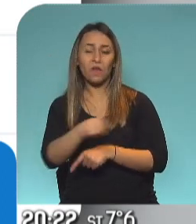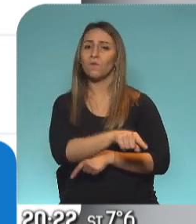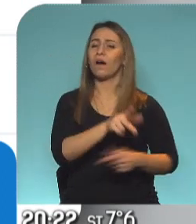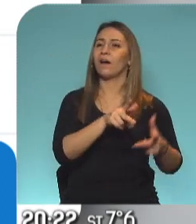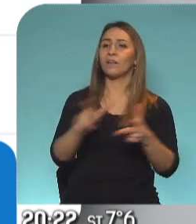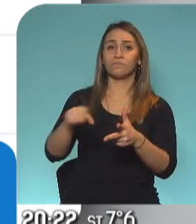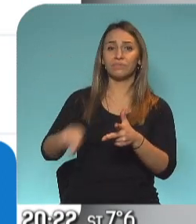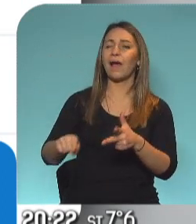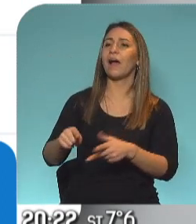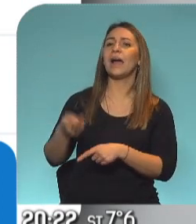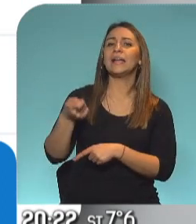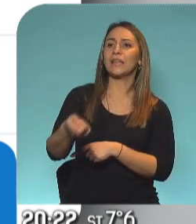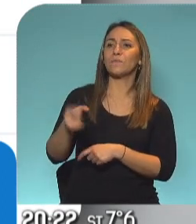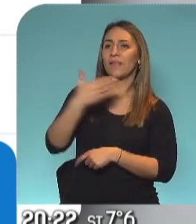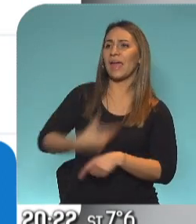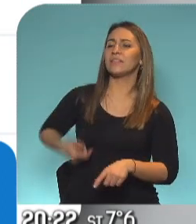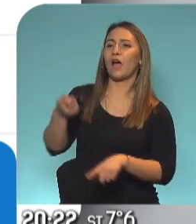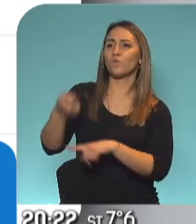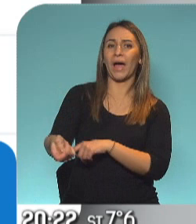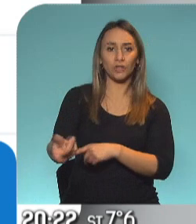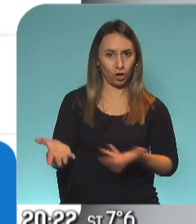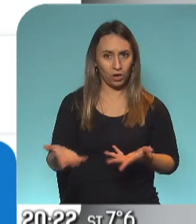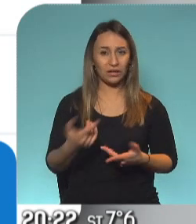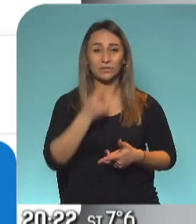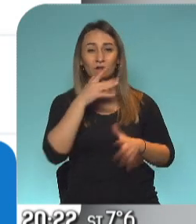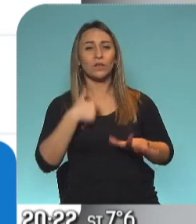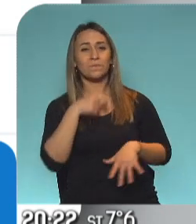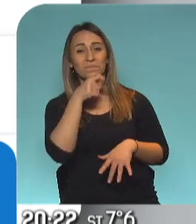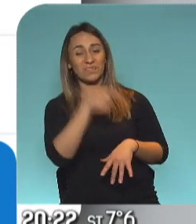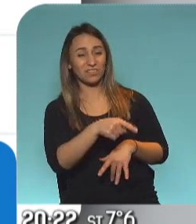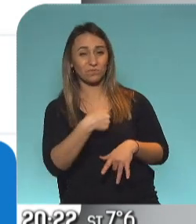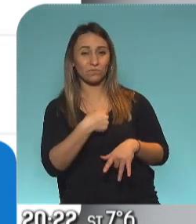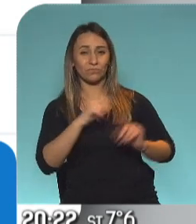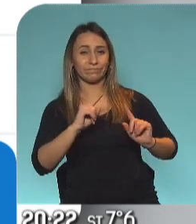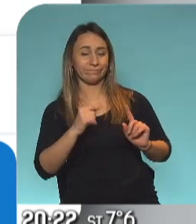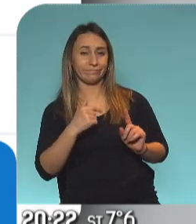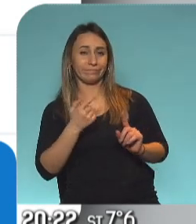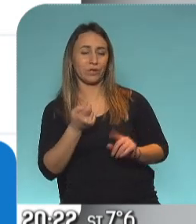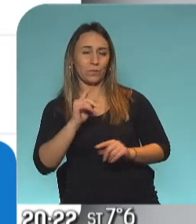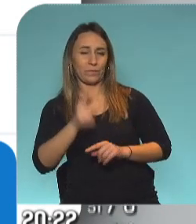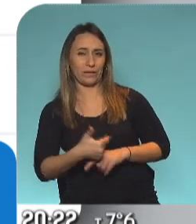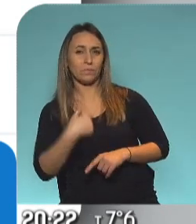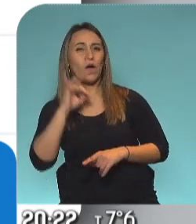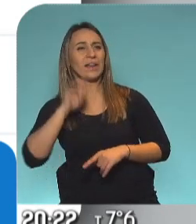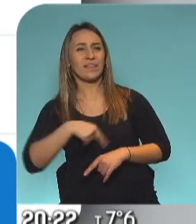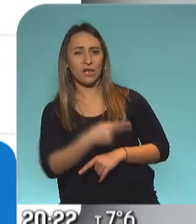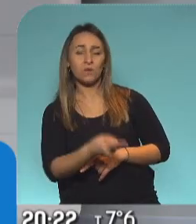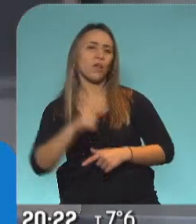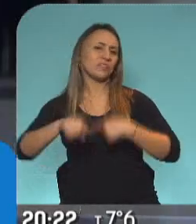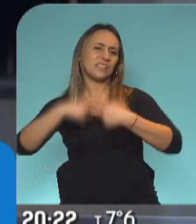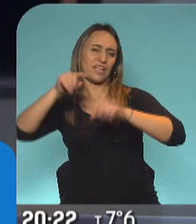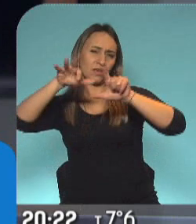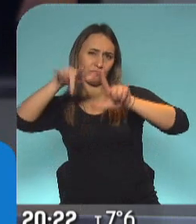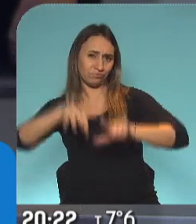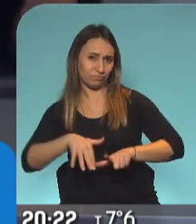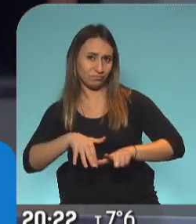que su actitud fue canallesca, me quedo corta, le dice Patricia Bullrich al presidente. Bueno, y sigue, ¿no? Con esta actitud.